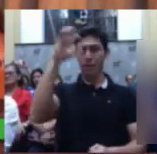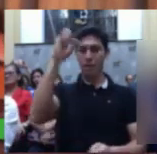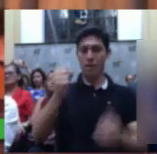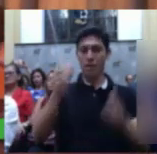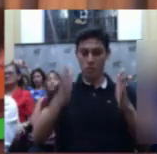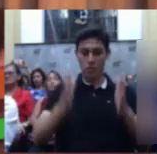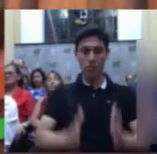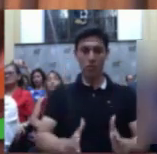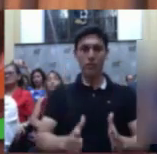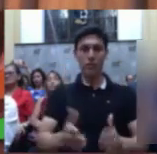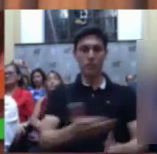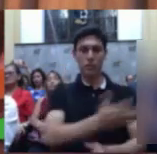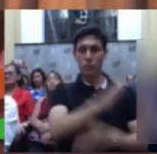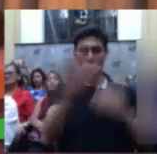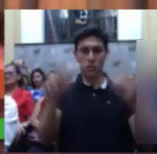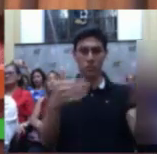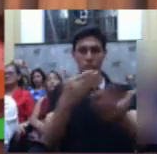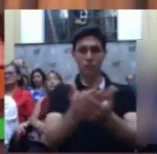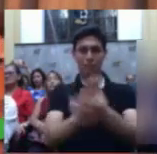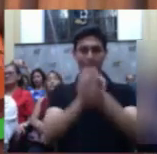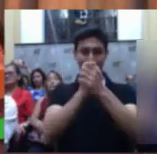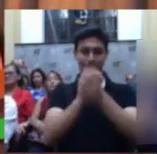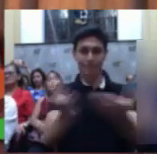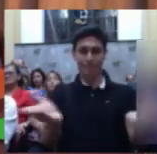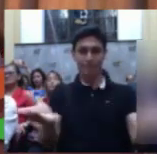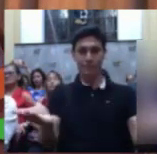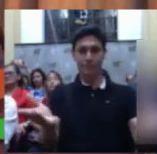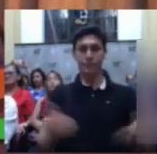y señores, amigos todos.